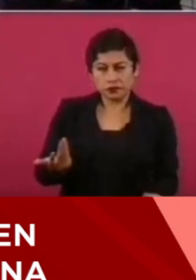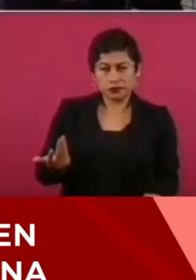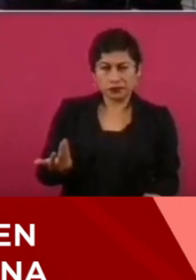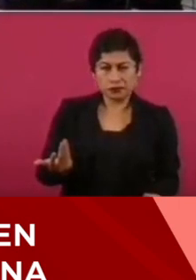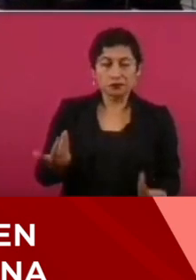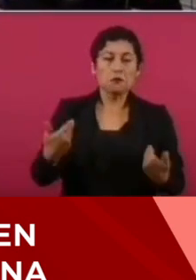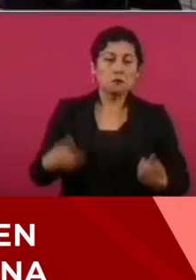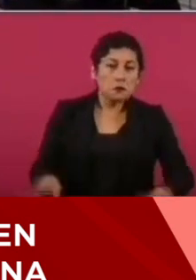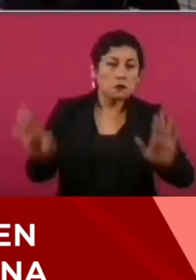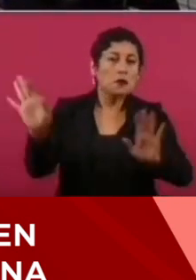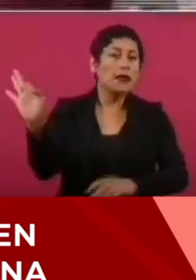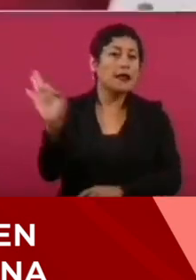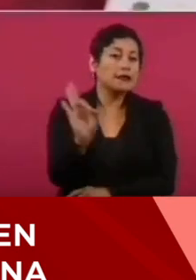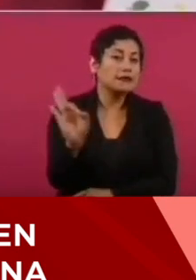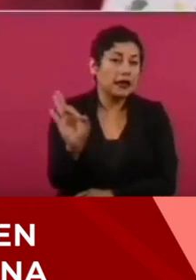puede ser,